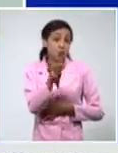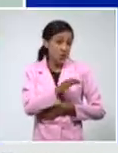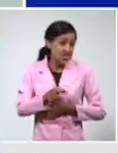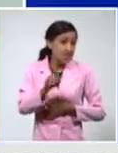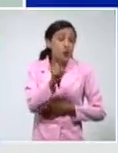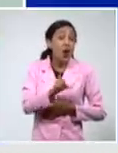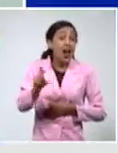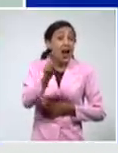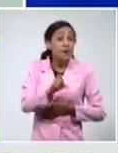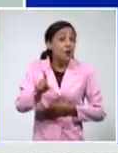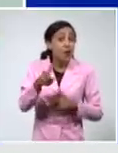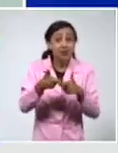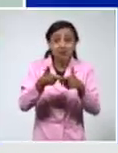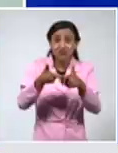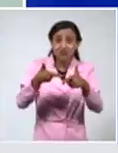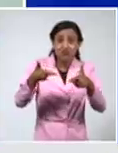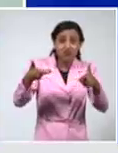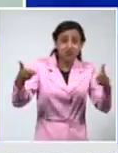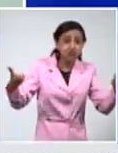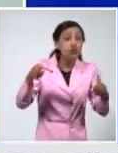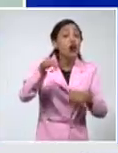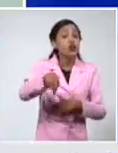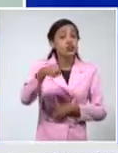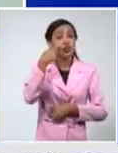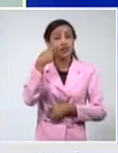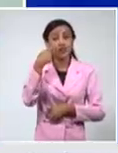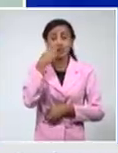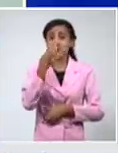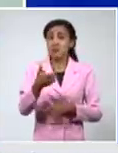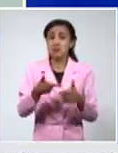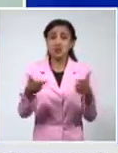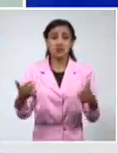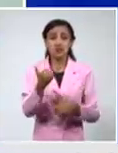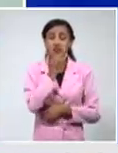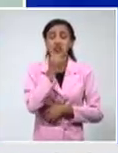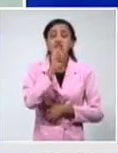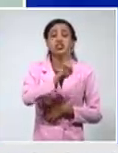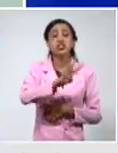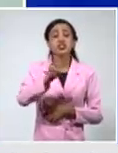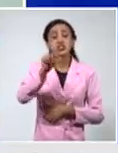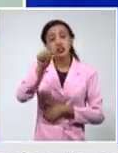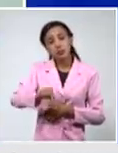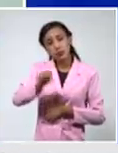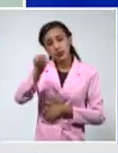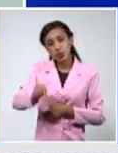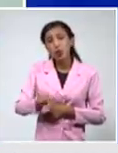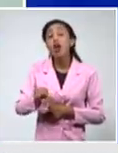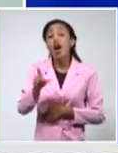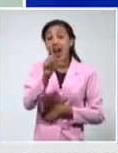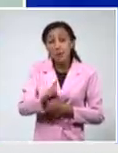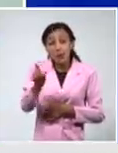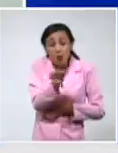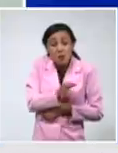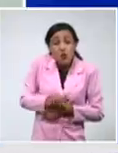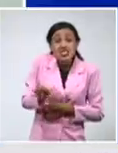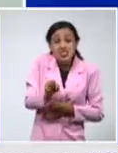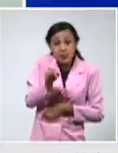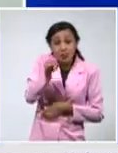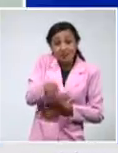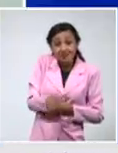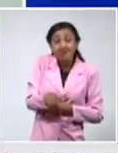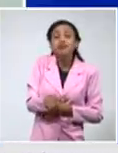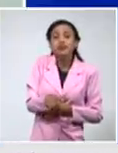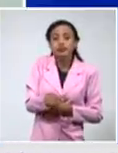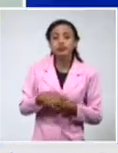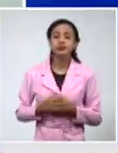mayor número, es donde están teniendo la mayor afectación, 33 casos autóctonos. De Carlos Manuel